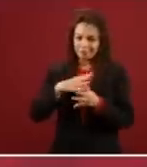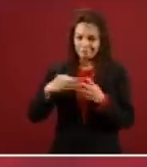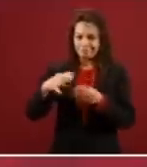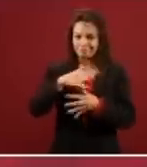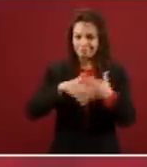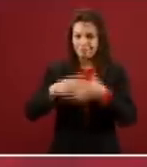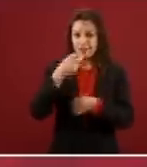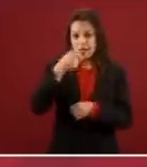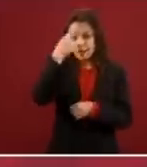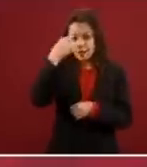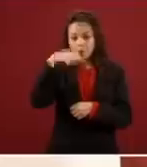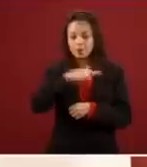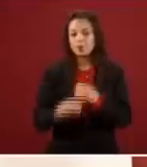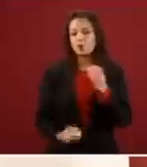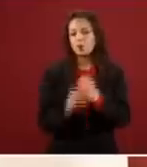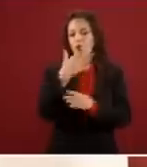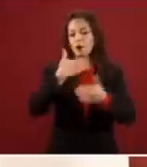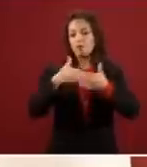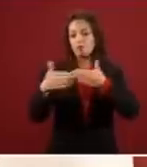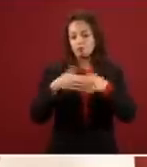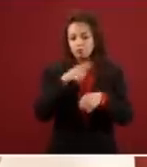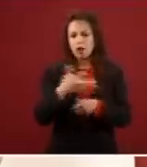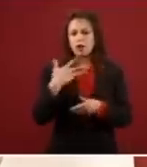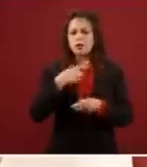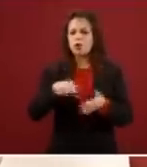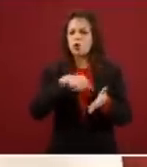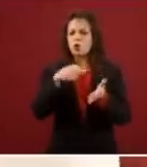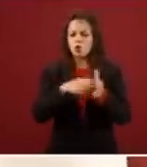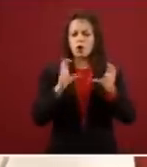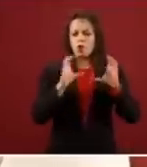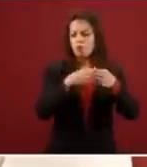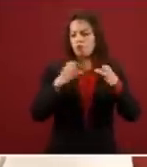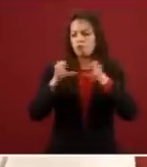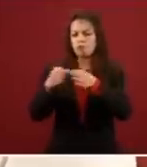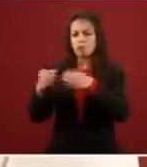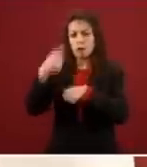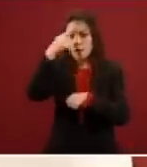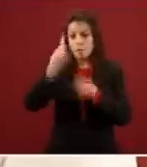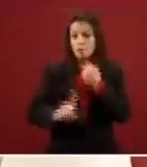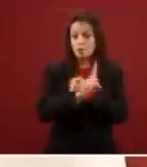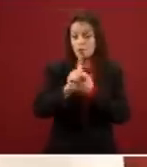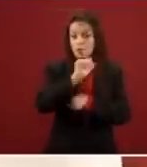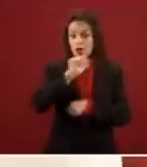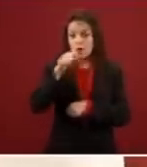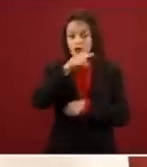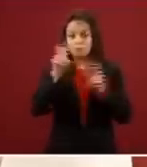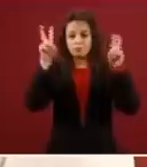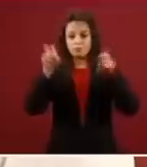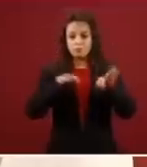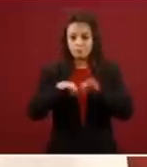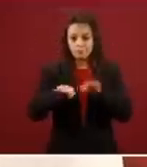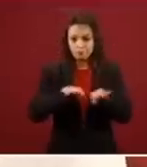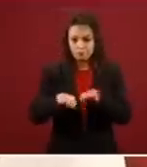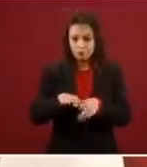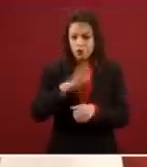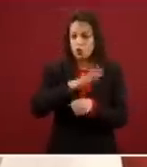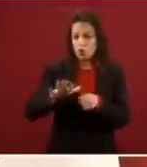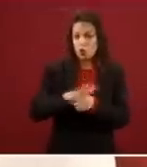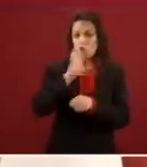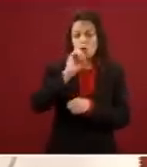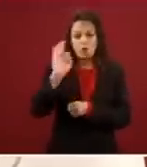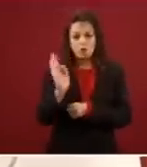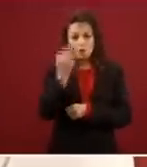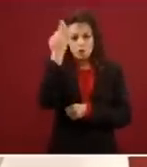en el nuevo modelo. Habrá centros de conciliación para que todos los conflictos laborales, ya sea locales o federales, lleguen